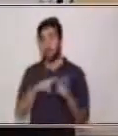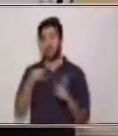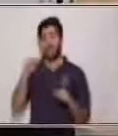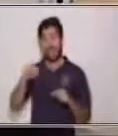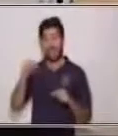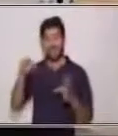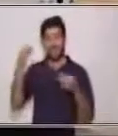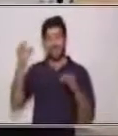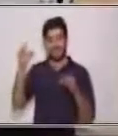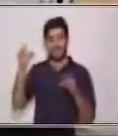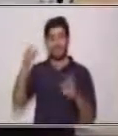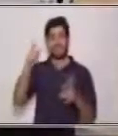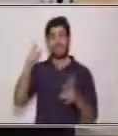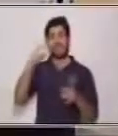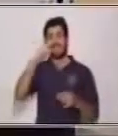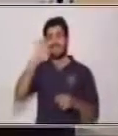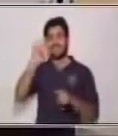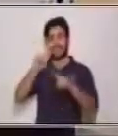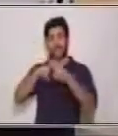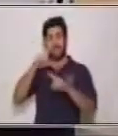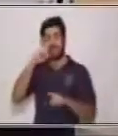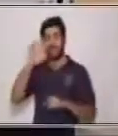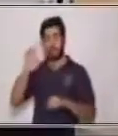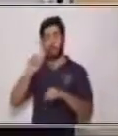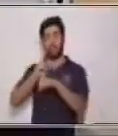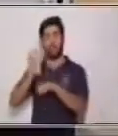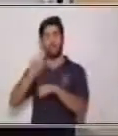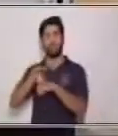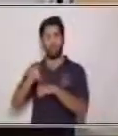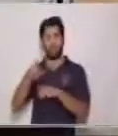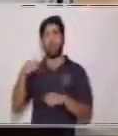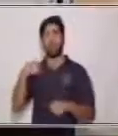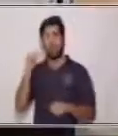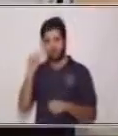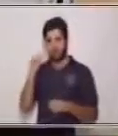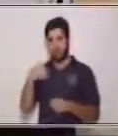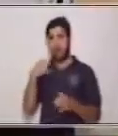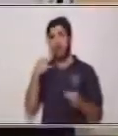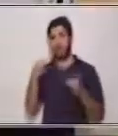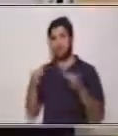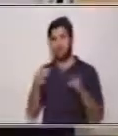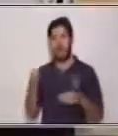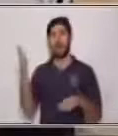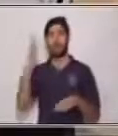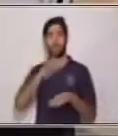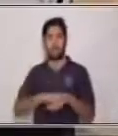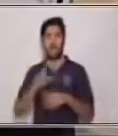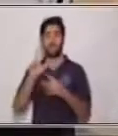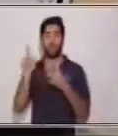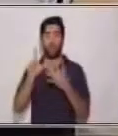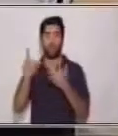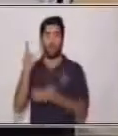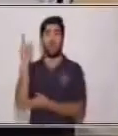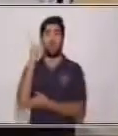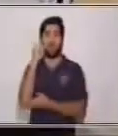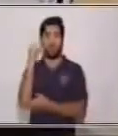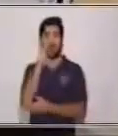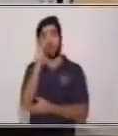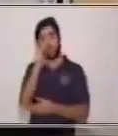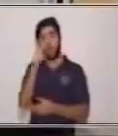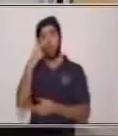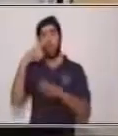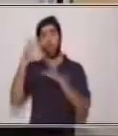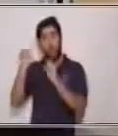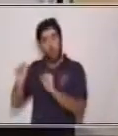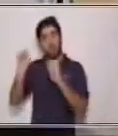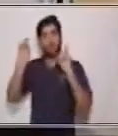instructivos corresponden a esta estructura. En un momento te voy a explicar cosas importantes que debes tomar en cuenta para poder